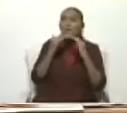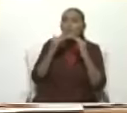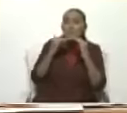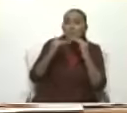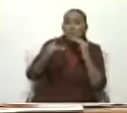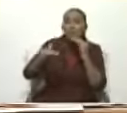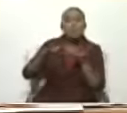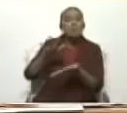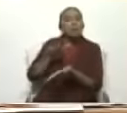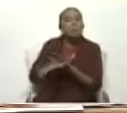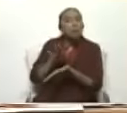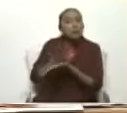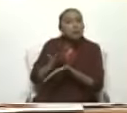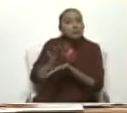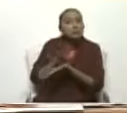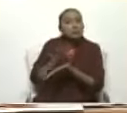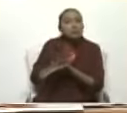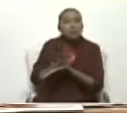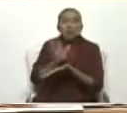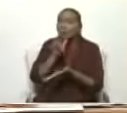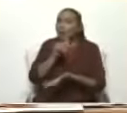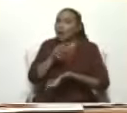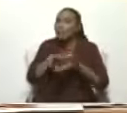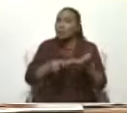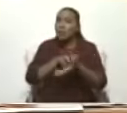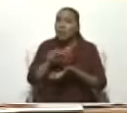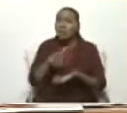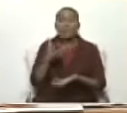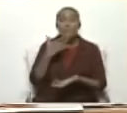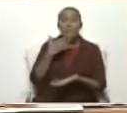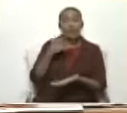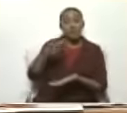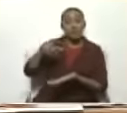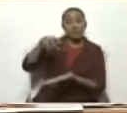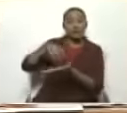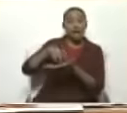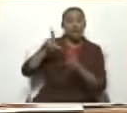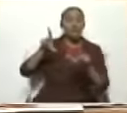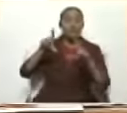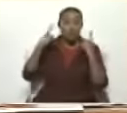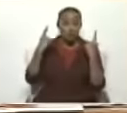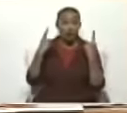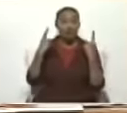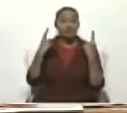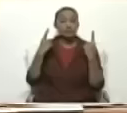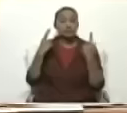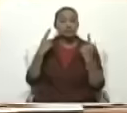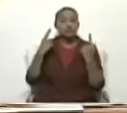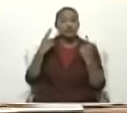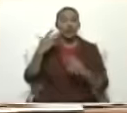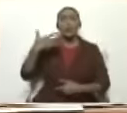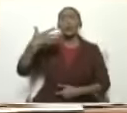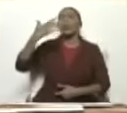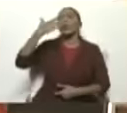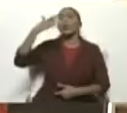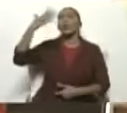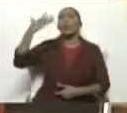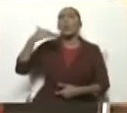Y no hablo desde aquí, desde el estado La Guaira, que bueno, aquí hace tiempo que está muy controlado eso. Hablo de